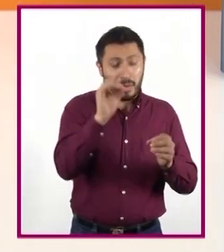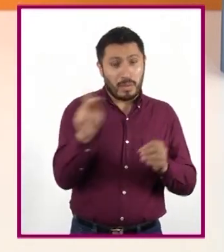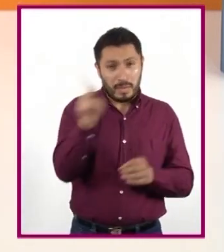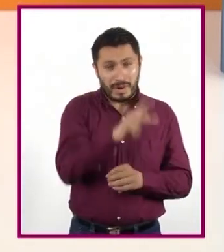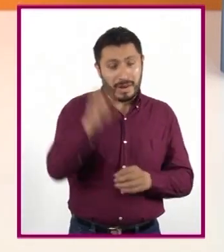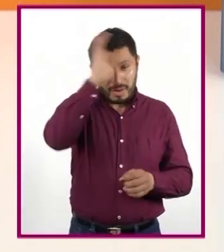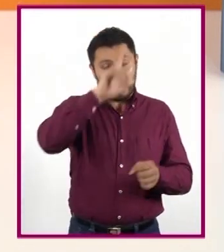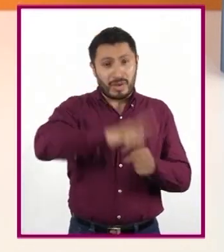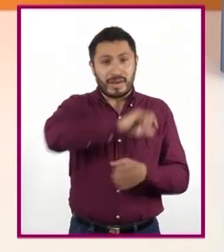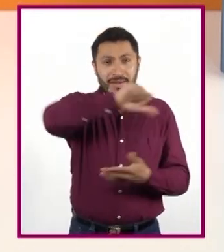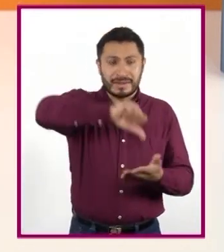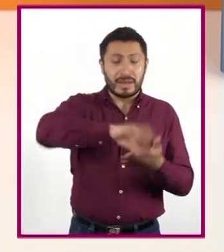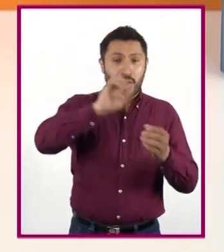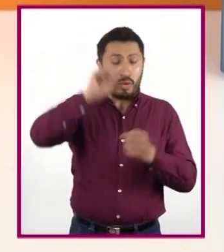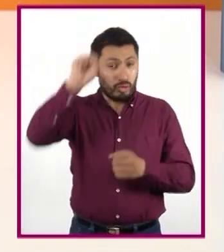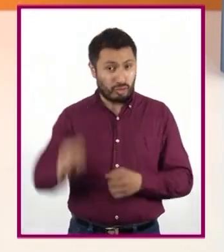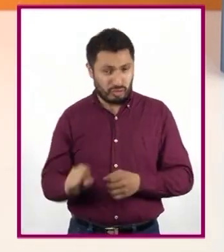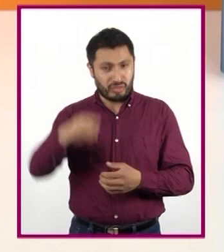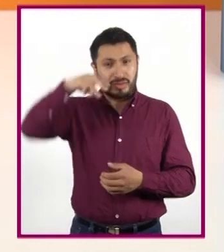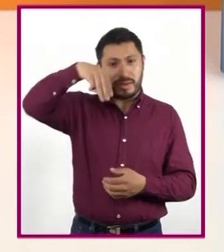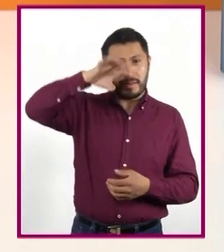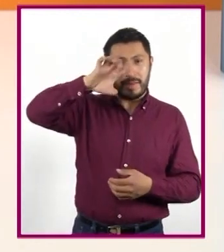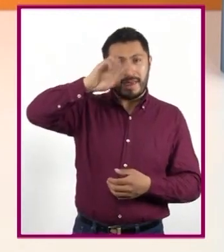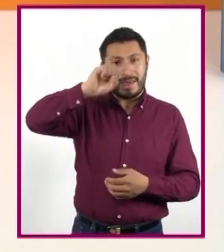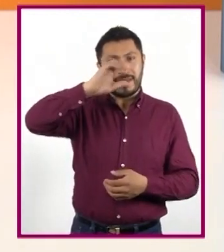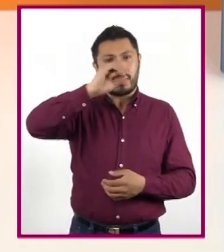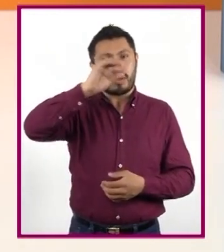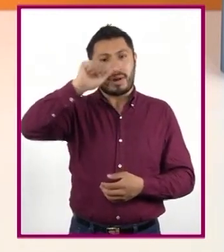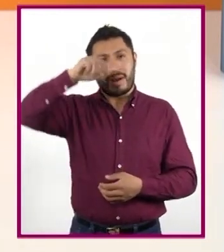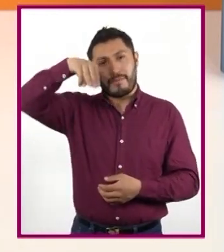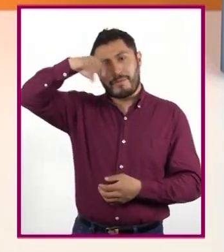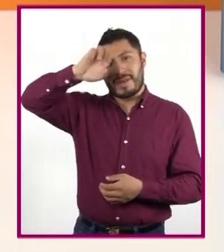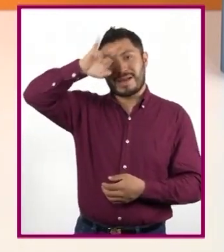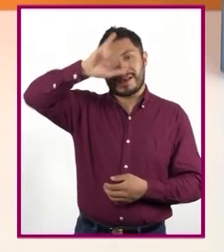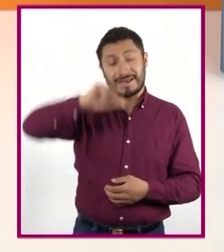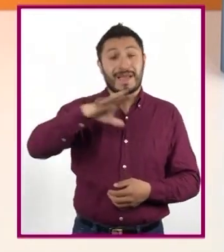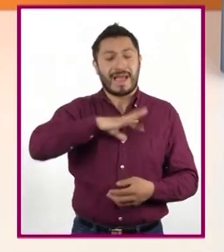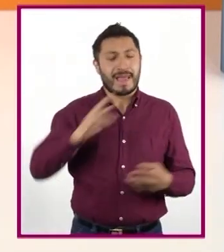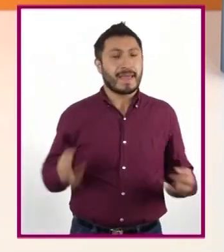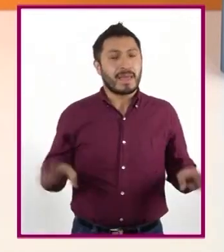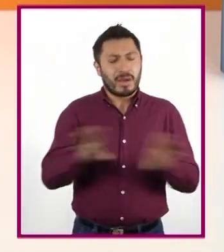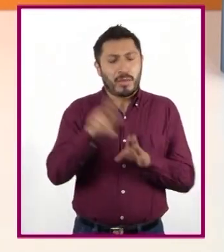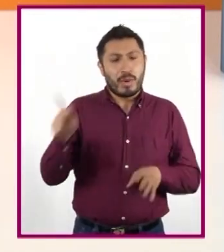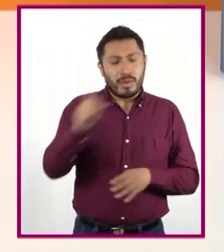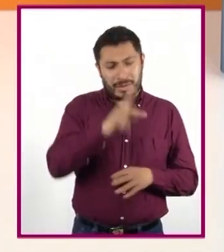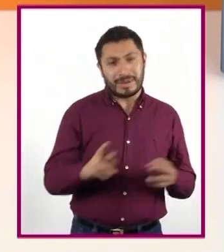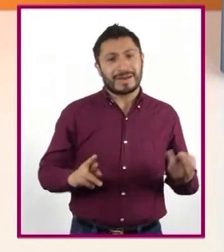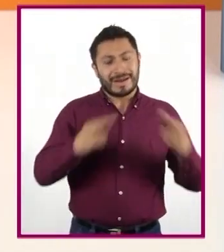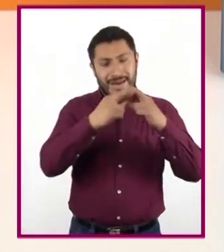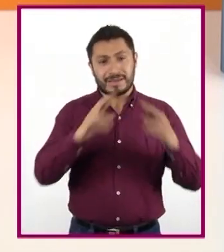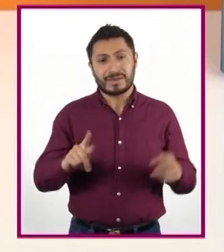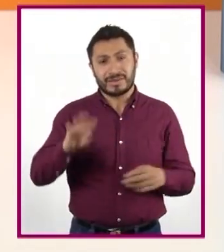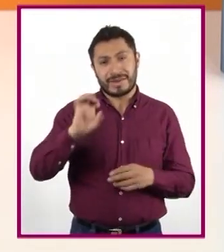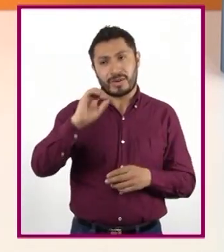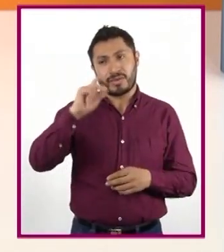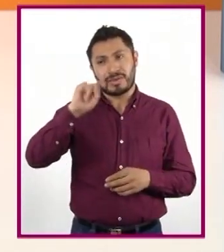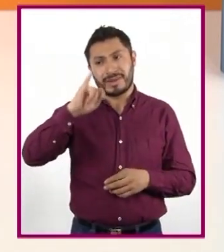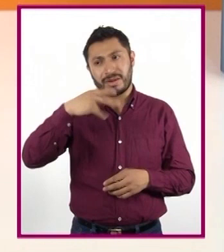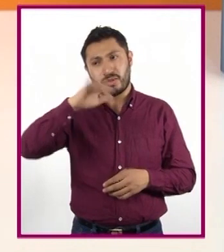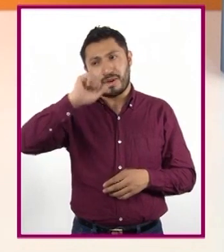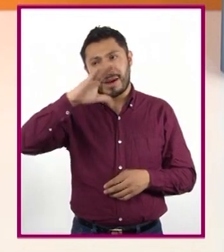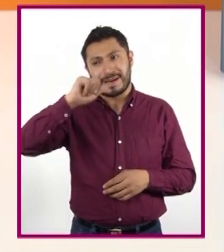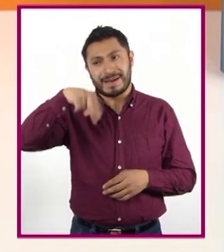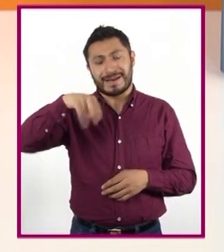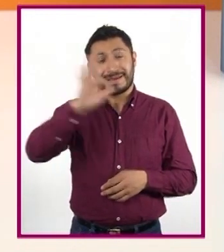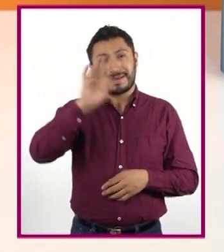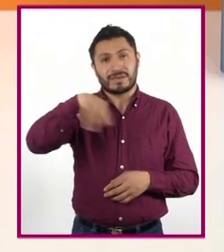del centro o sur de Mesoamérica. Tomen como referencia la relación que existe con Teotihuacán. Si desean saber un